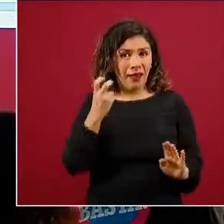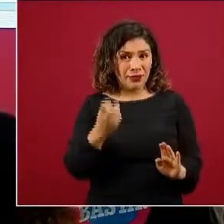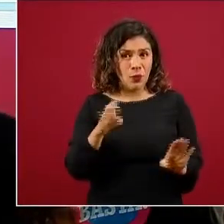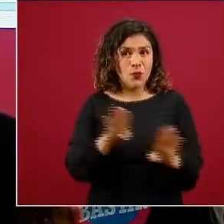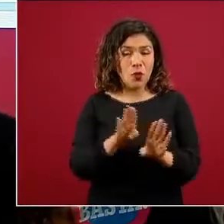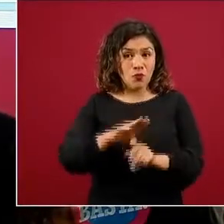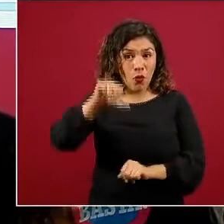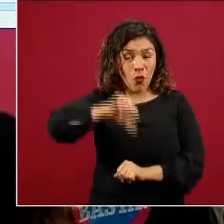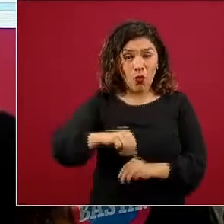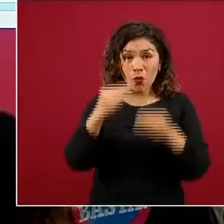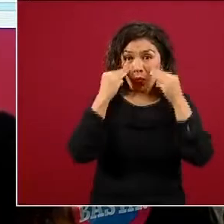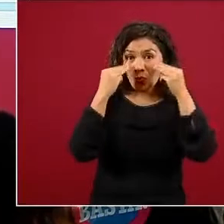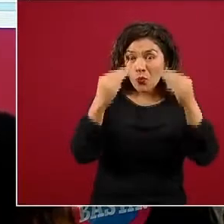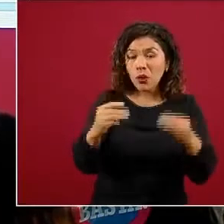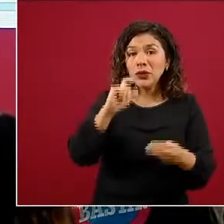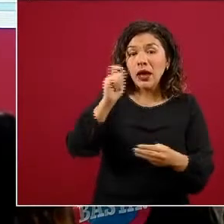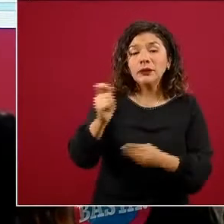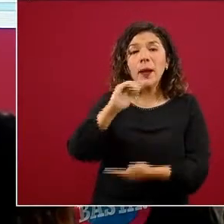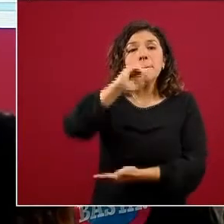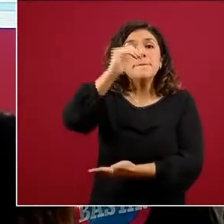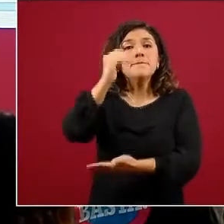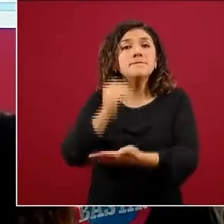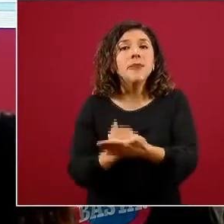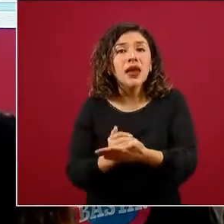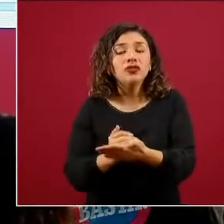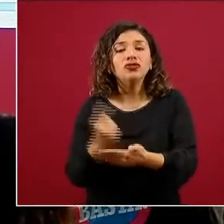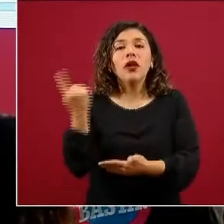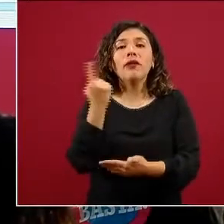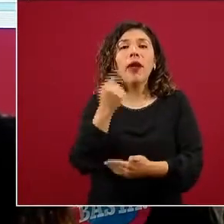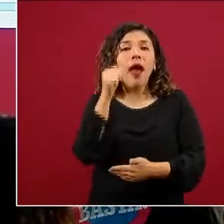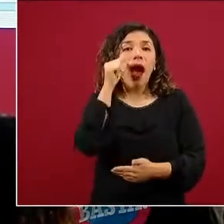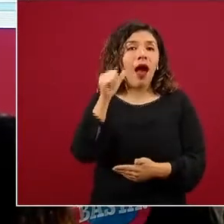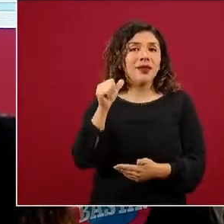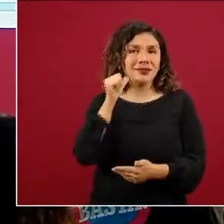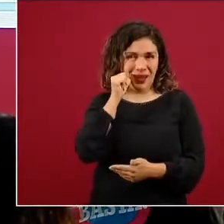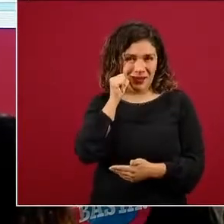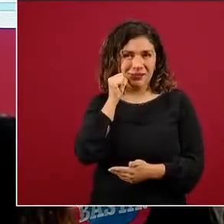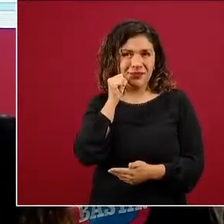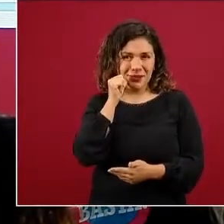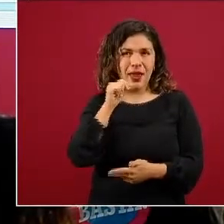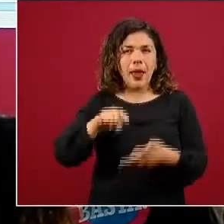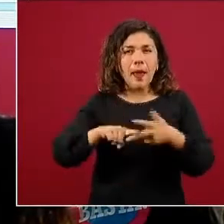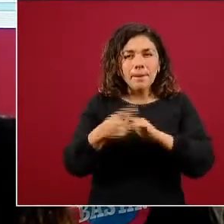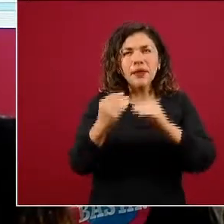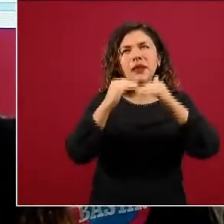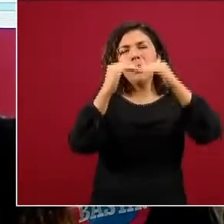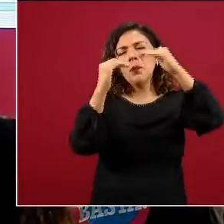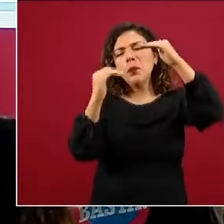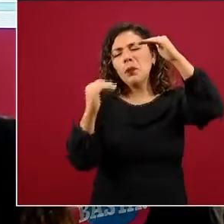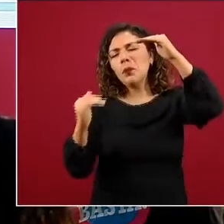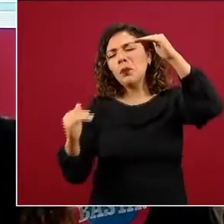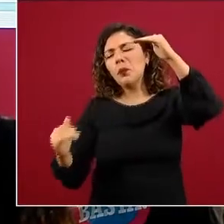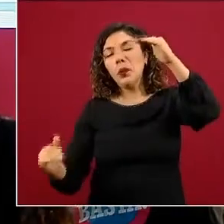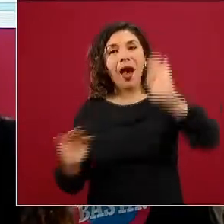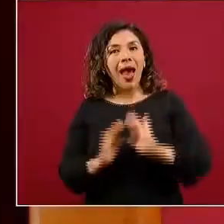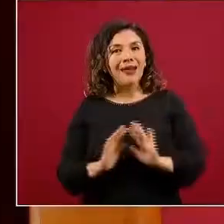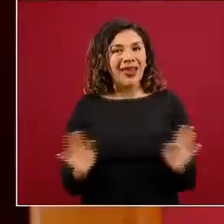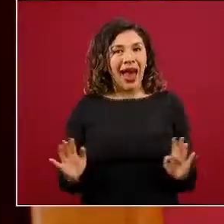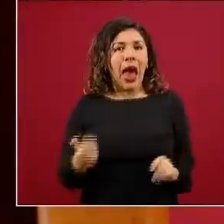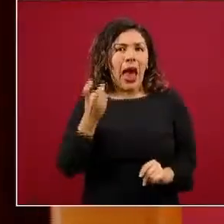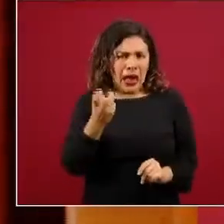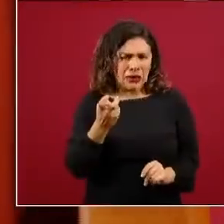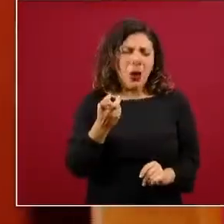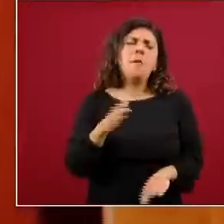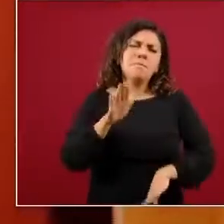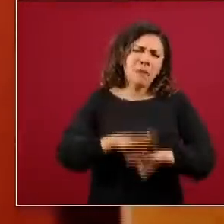casos de hoy sean menores en número que los casos de ayer, es decir, que empiece a bajar y bajar y bajar. Esto en general